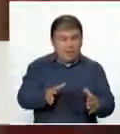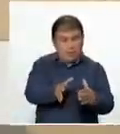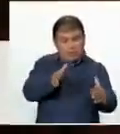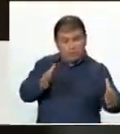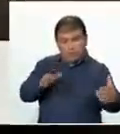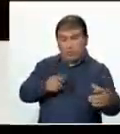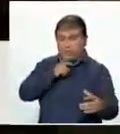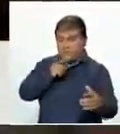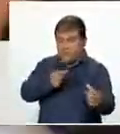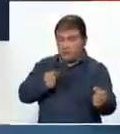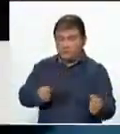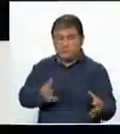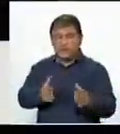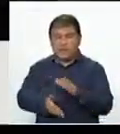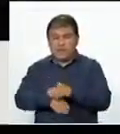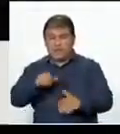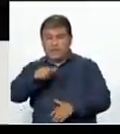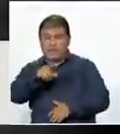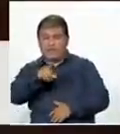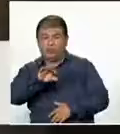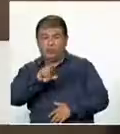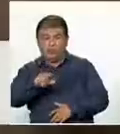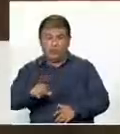aduanas su accionar criminal.